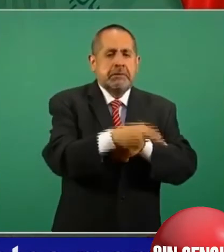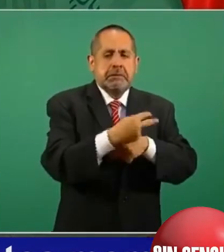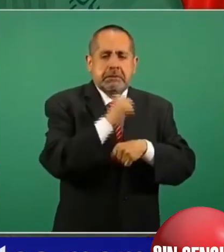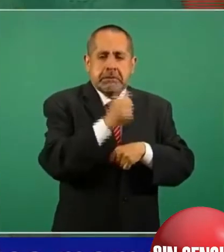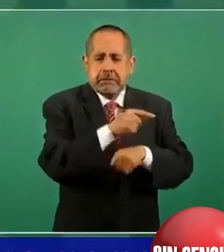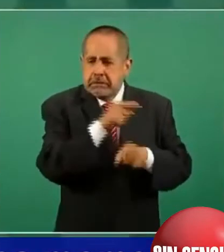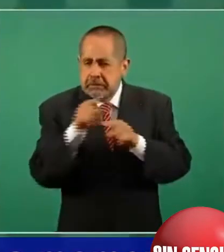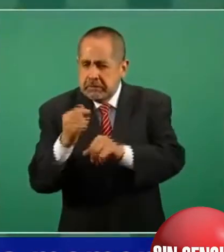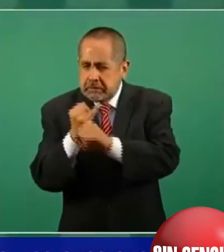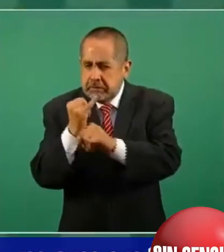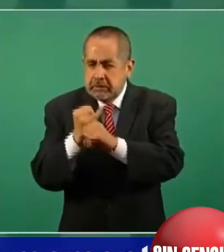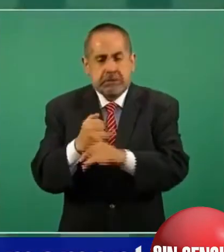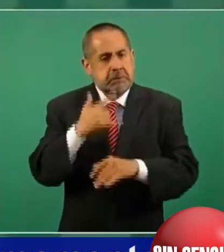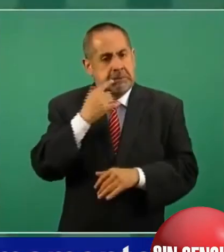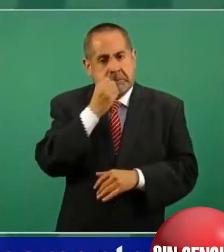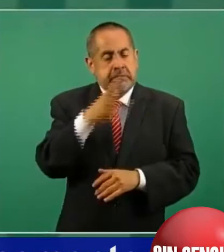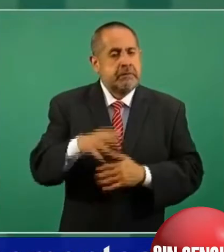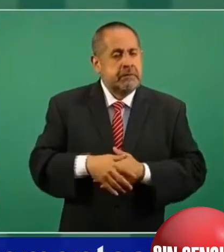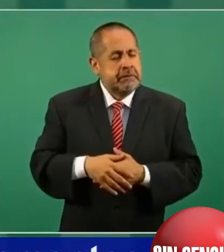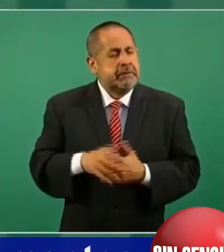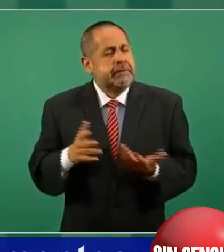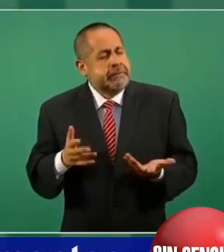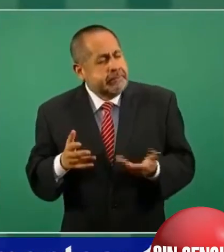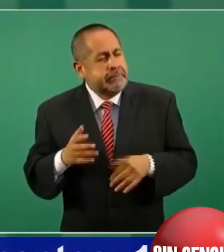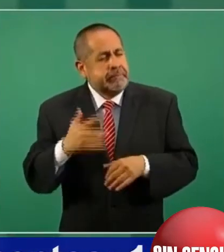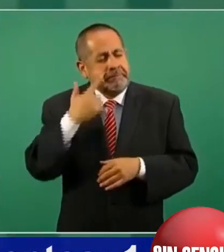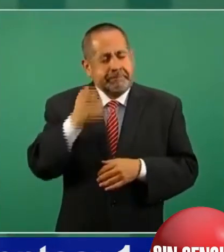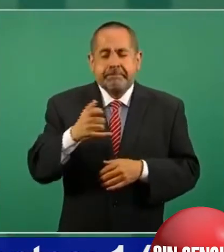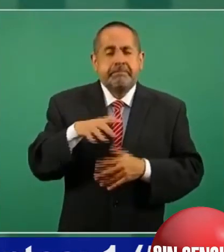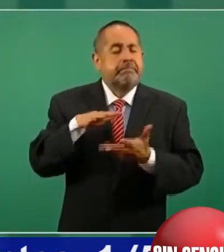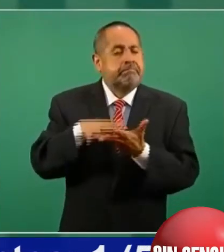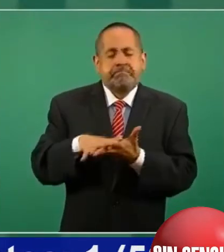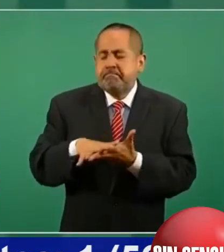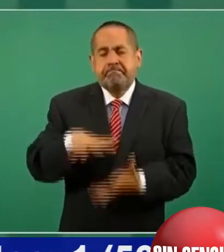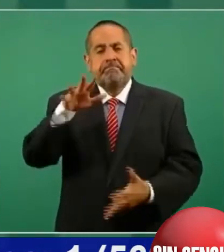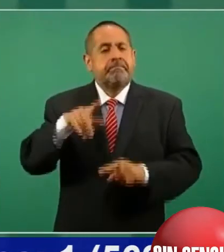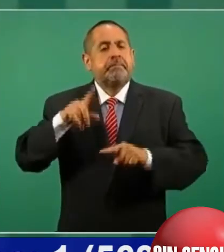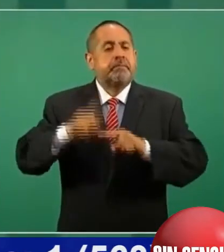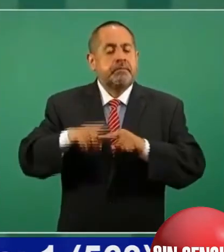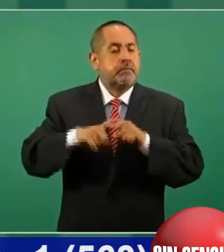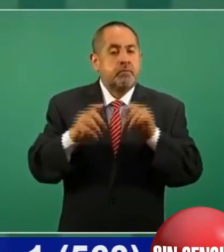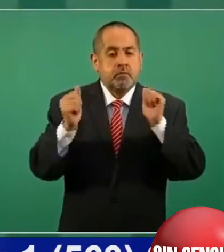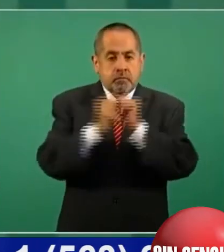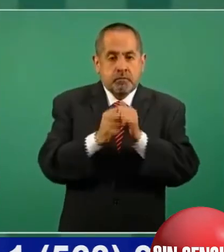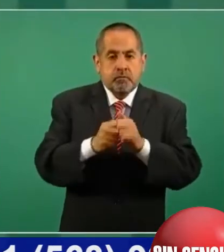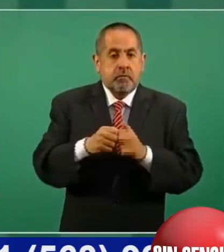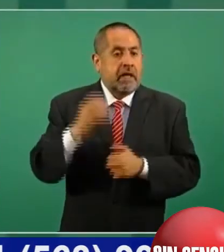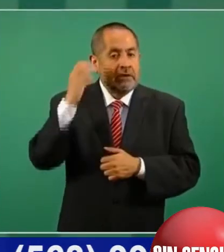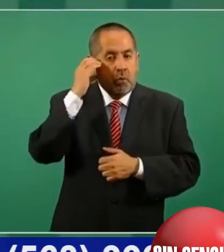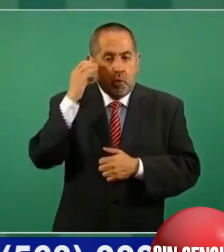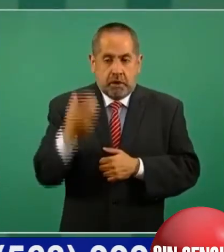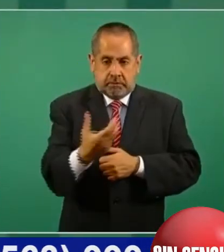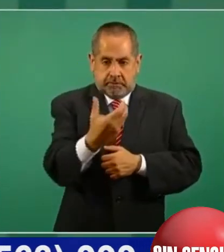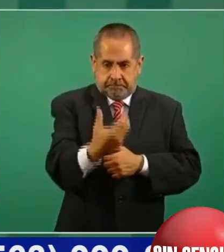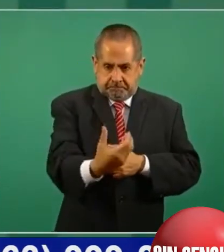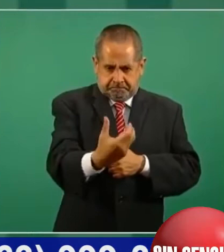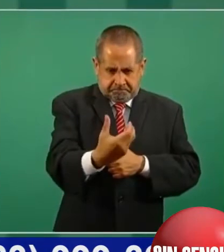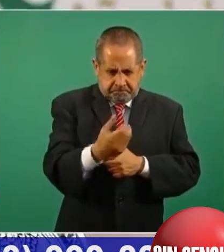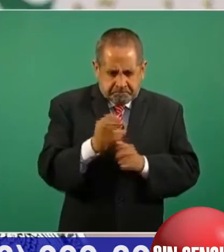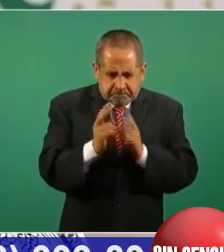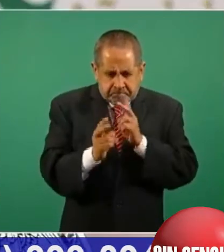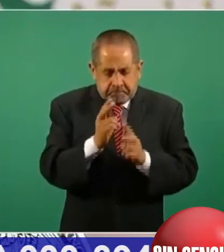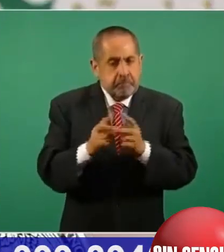televisión. Y curiosamente esto lo hacían mayoritariamente a través de telefonía celular, o sea, usaban